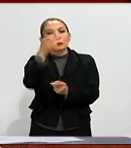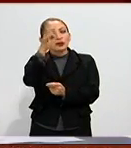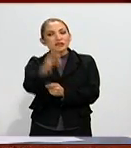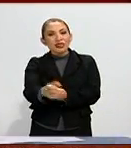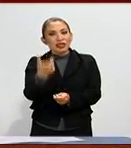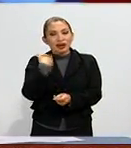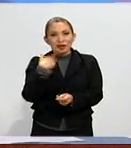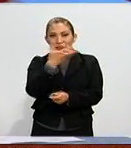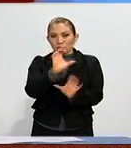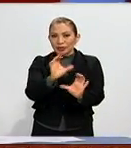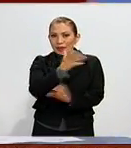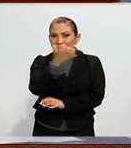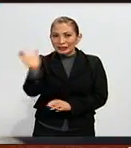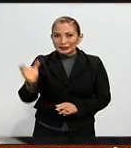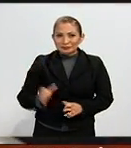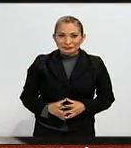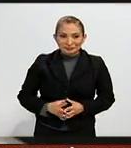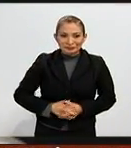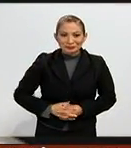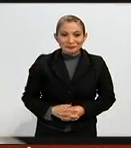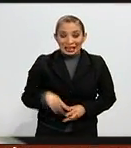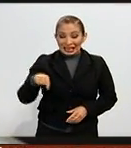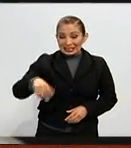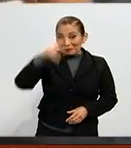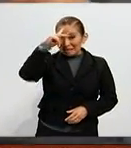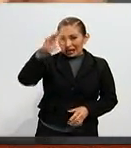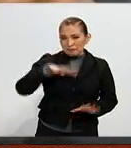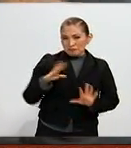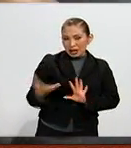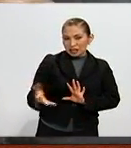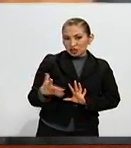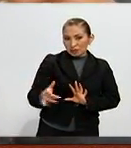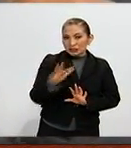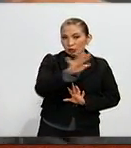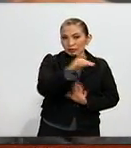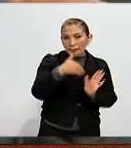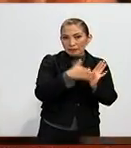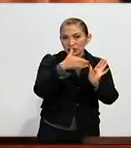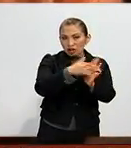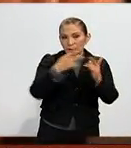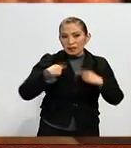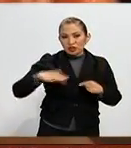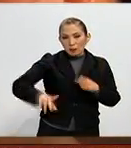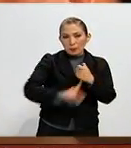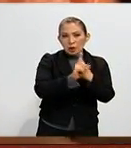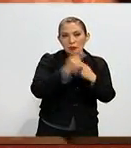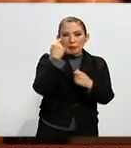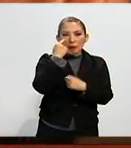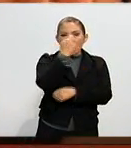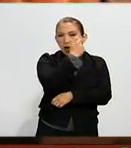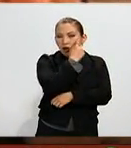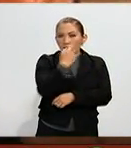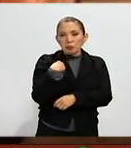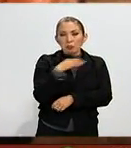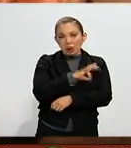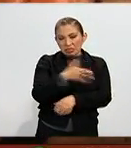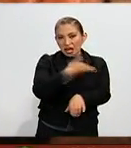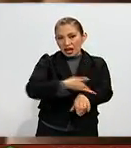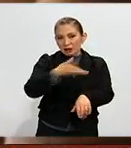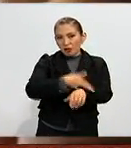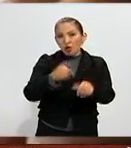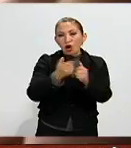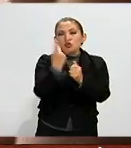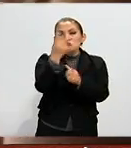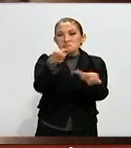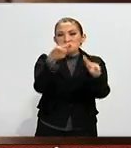100% ecológico. En México hay alrededor de 50 millones de personas con problemas de visión que podrían solucionarse